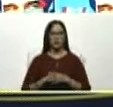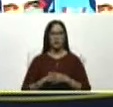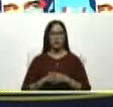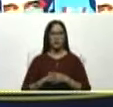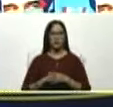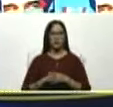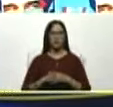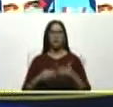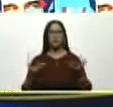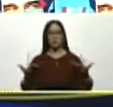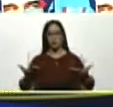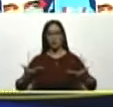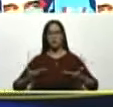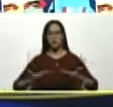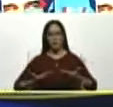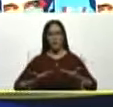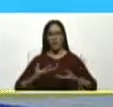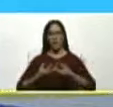nos ha hecho